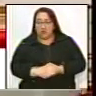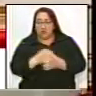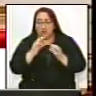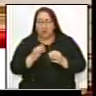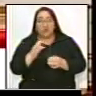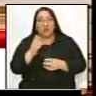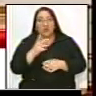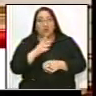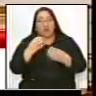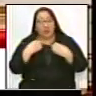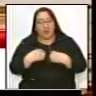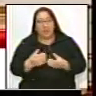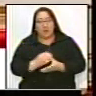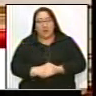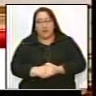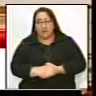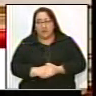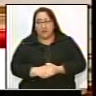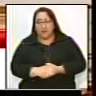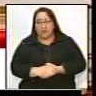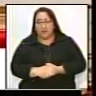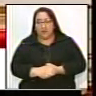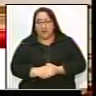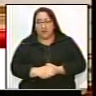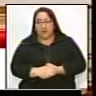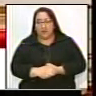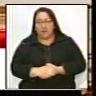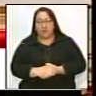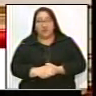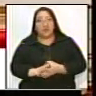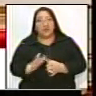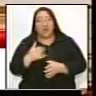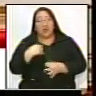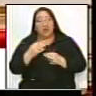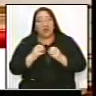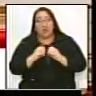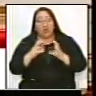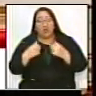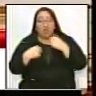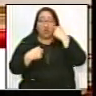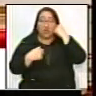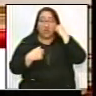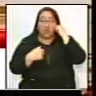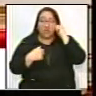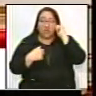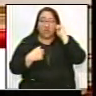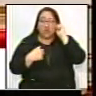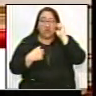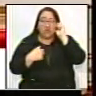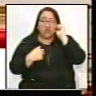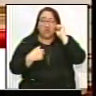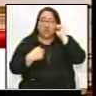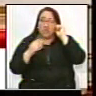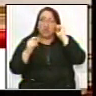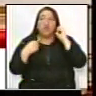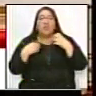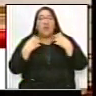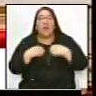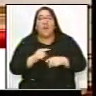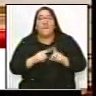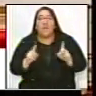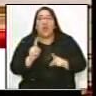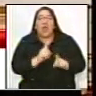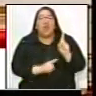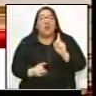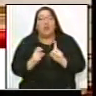doctora. No hablo lo contrario. De repente no me expreso bien porque no soy un... Tal vez no soy abogado, pero